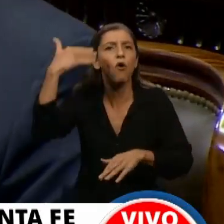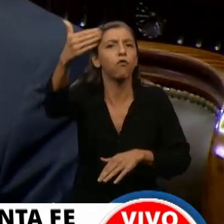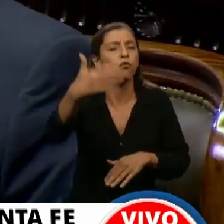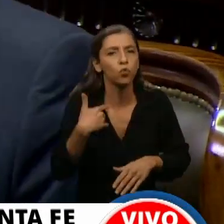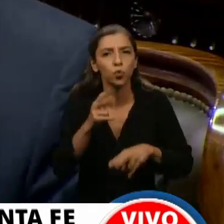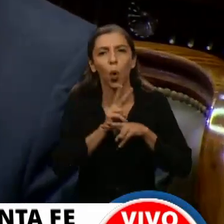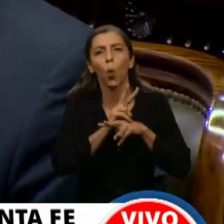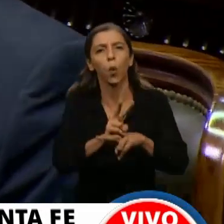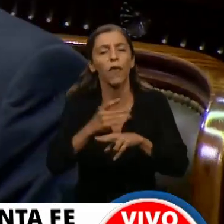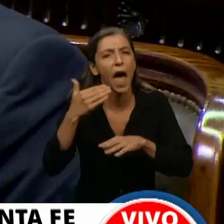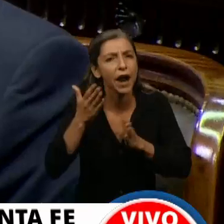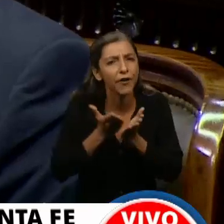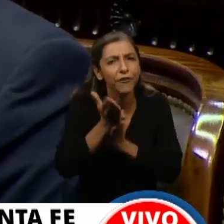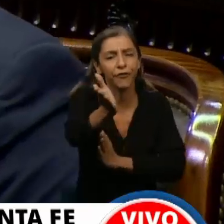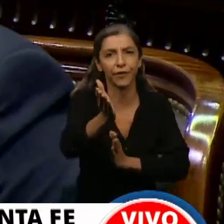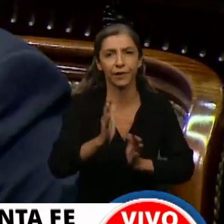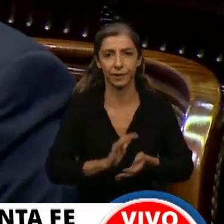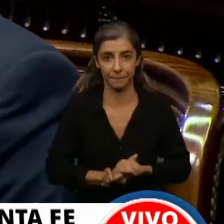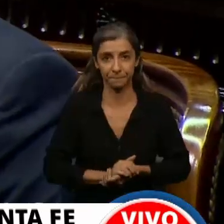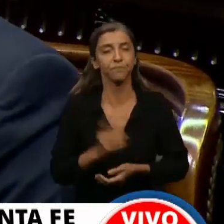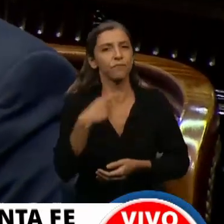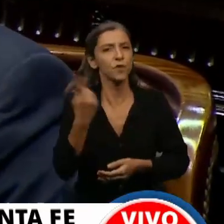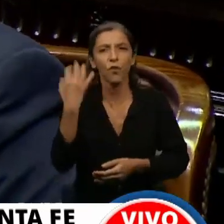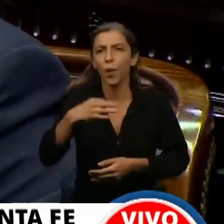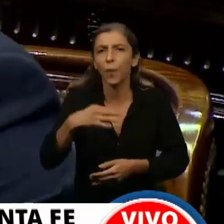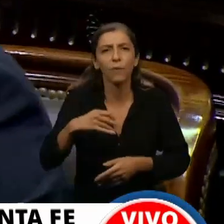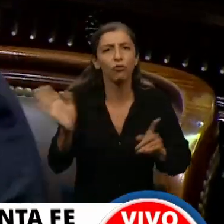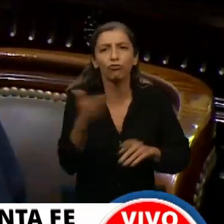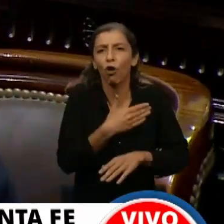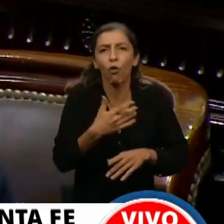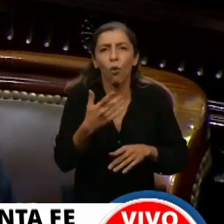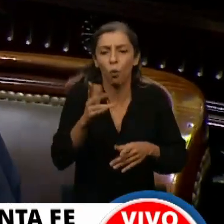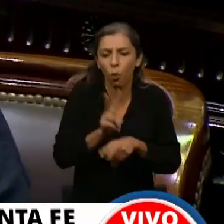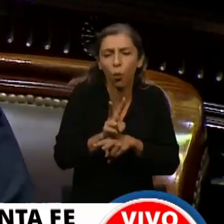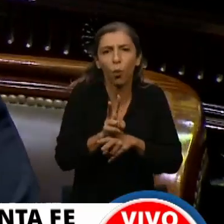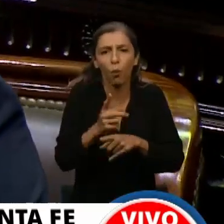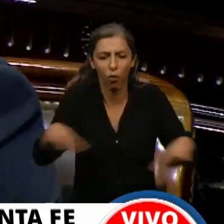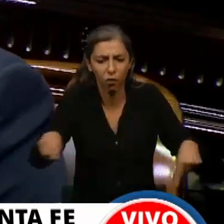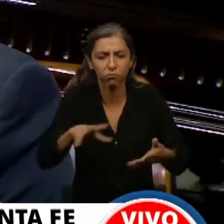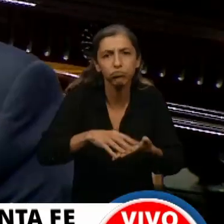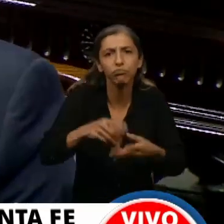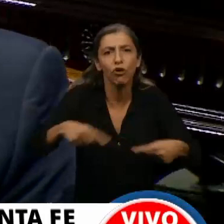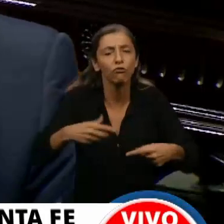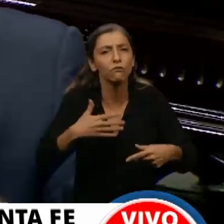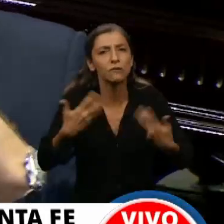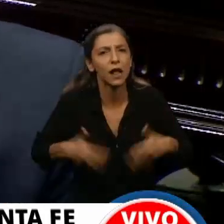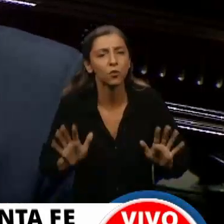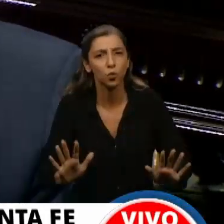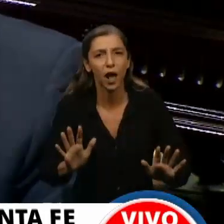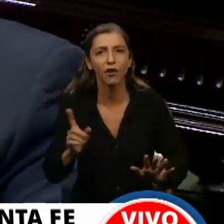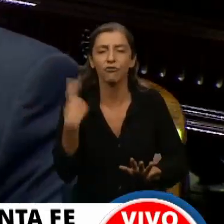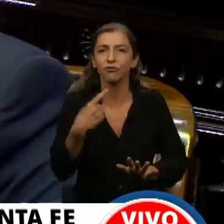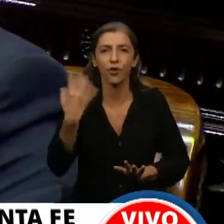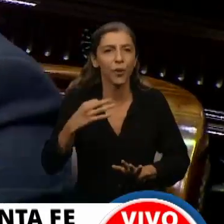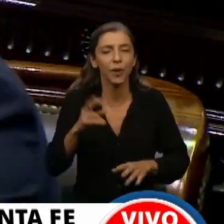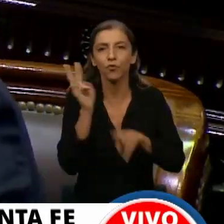recursos naturales, como también no se puede plantear ninguna pretensión de defensa del medio ambiente sin tener